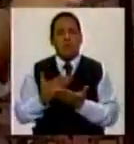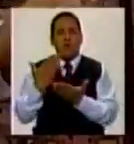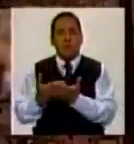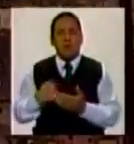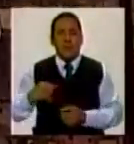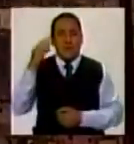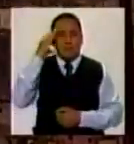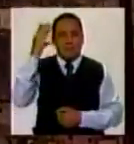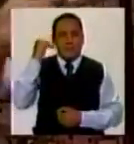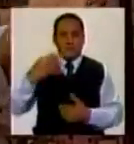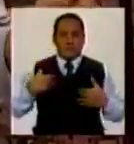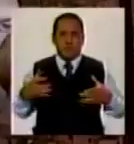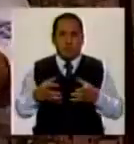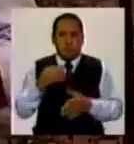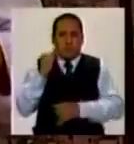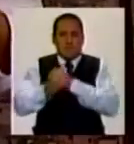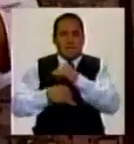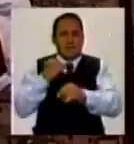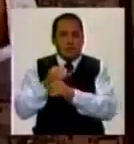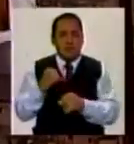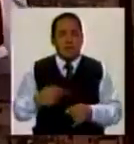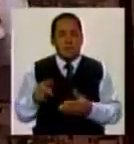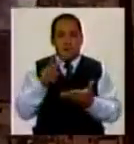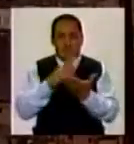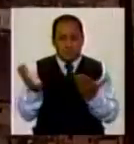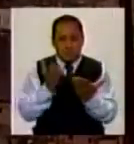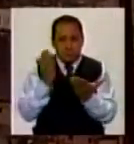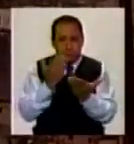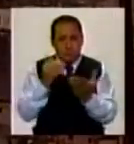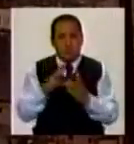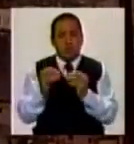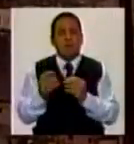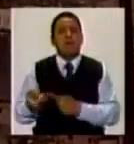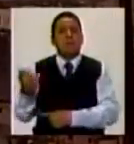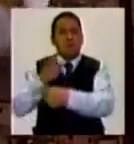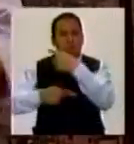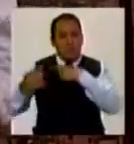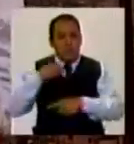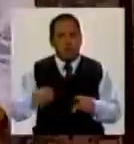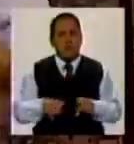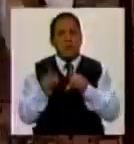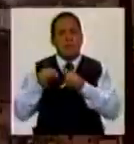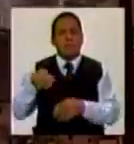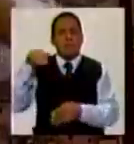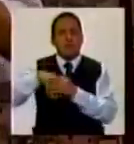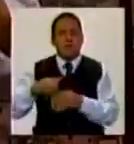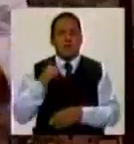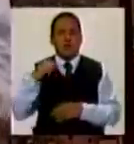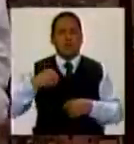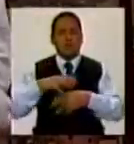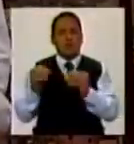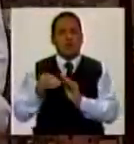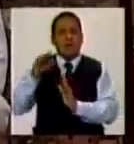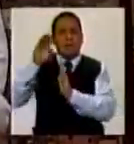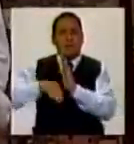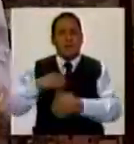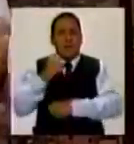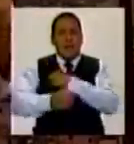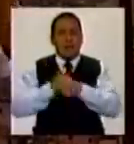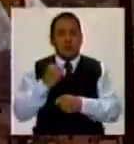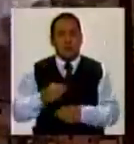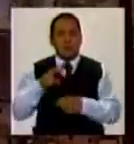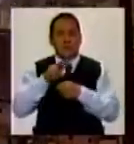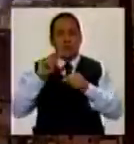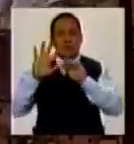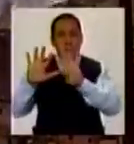experiencia internacional y en la literatura. Además, volvimos a insistir votando contra la disminución de la valla en el 2009 cuando se